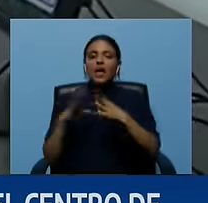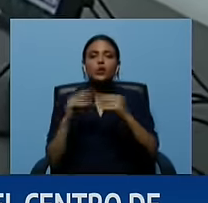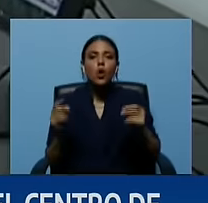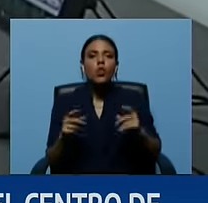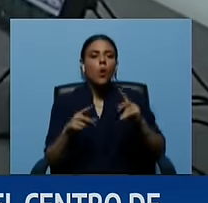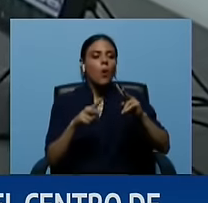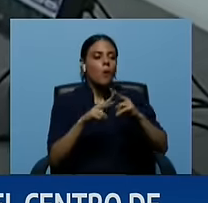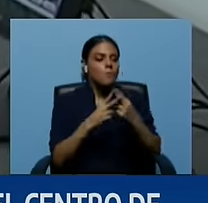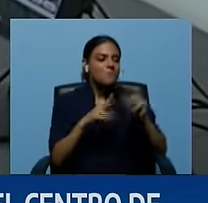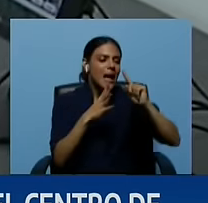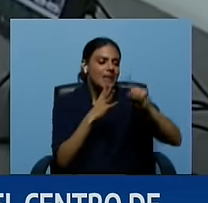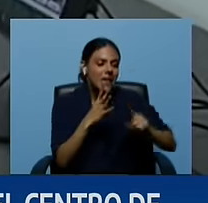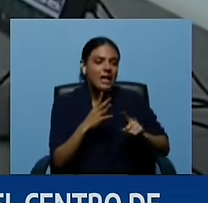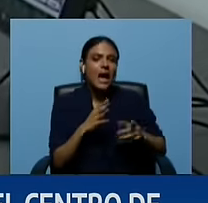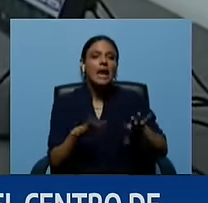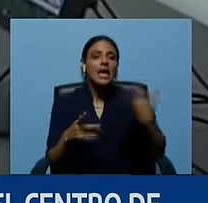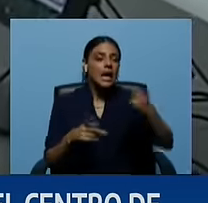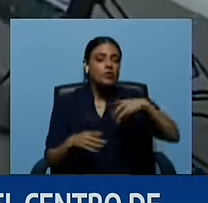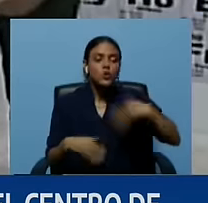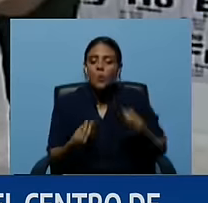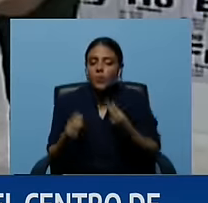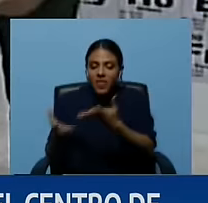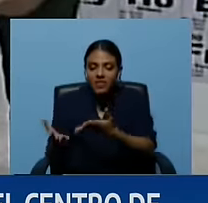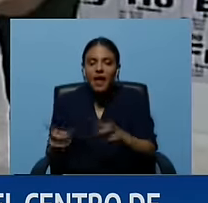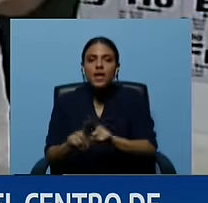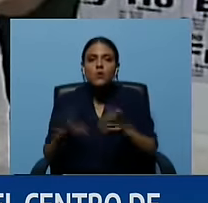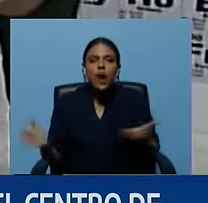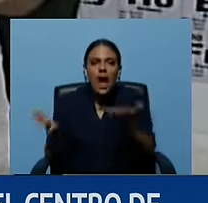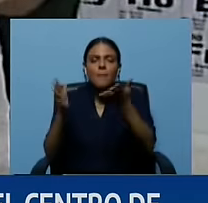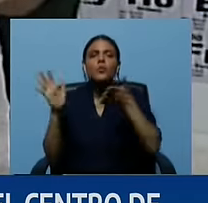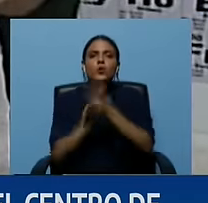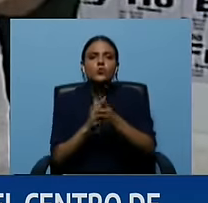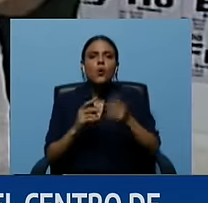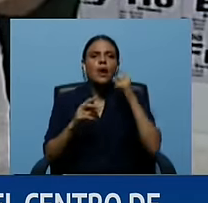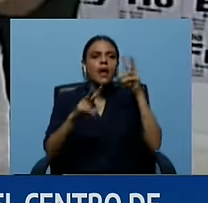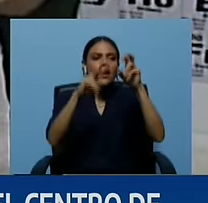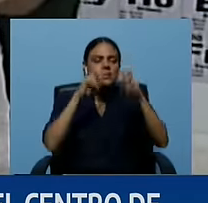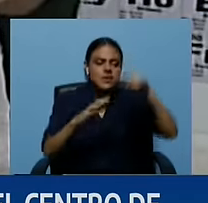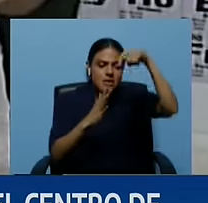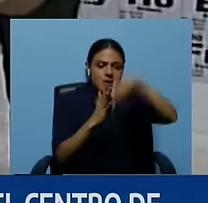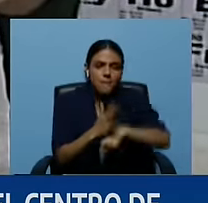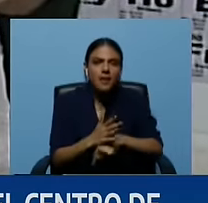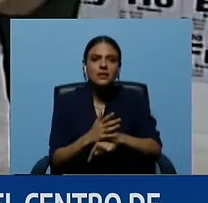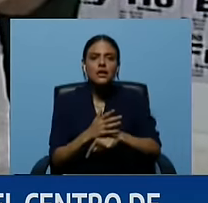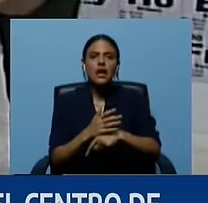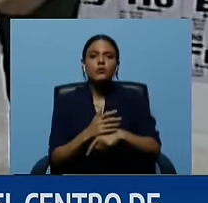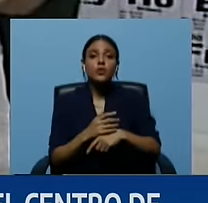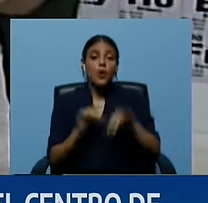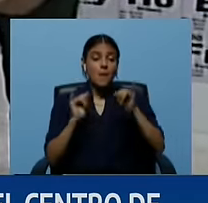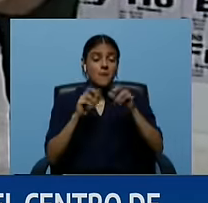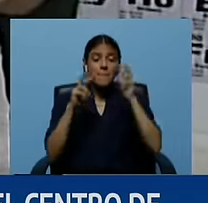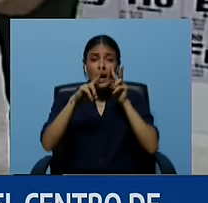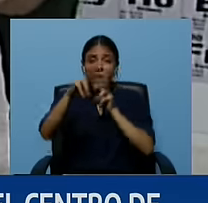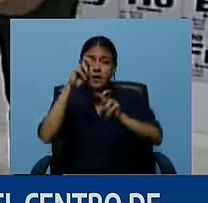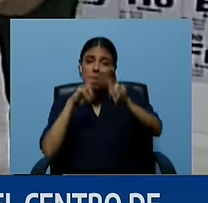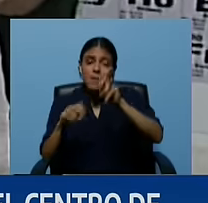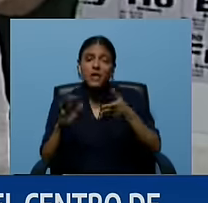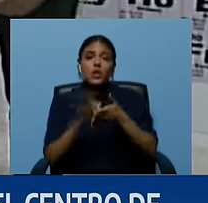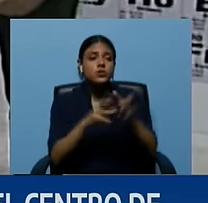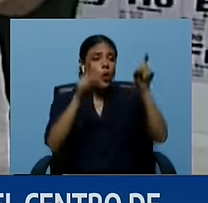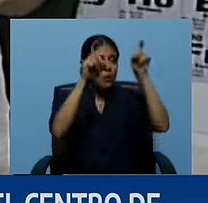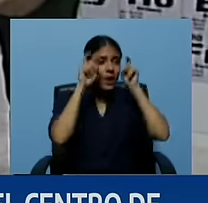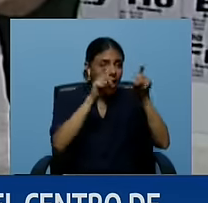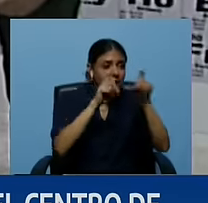permitan darle un vigoroso impulso a la investigación. En la investigación, así como en la formación